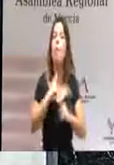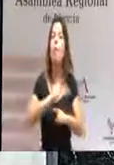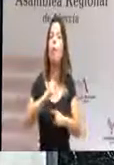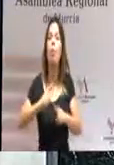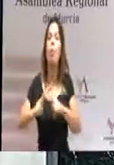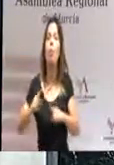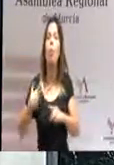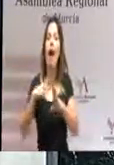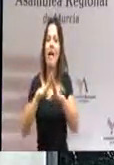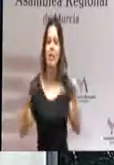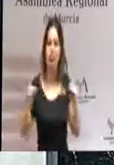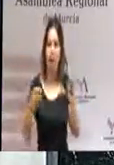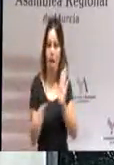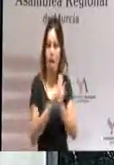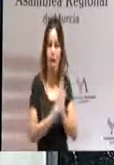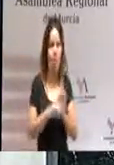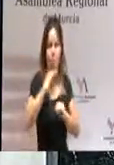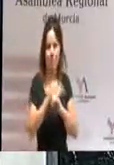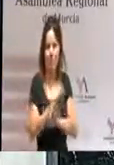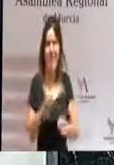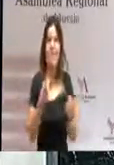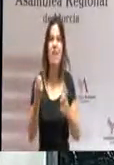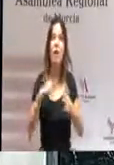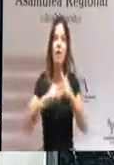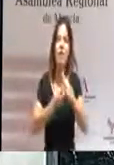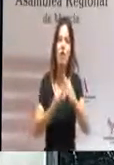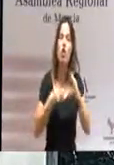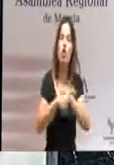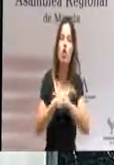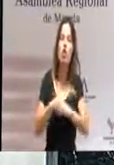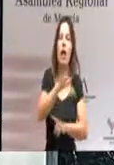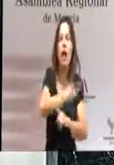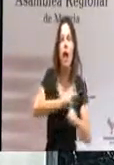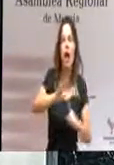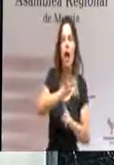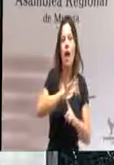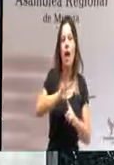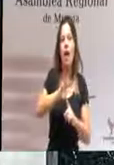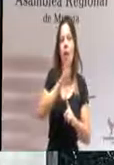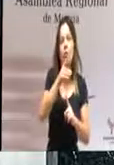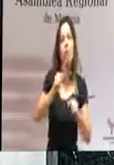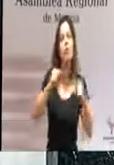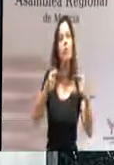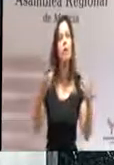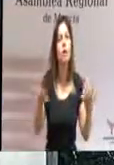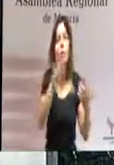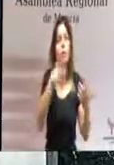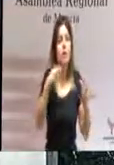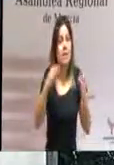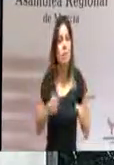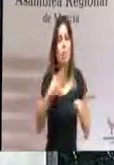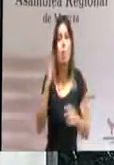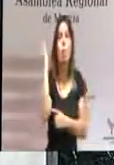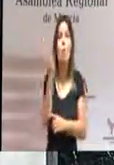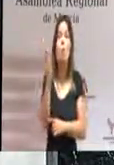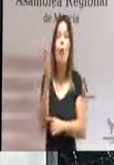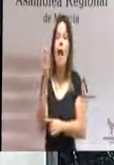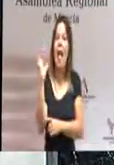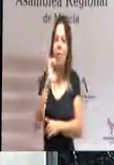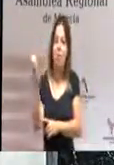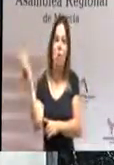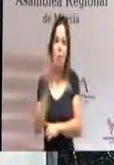Asamblea Regional. La falta de planificación en la gestión de los espacios naturales va a provocar la inevitable sanción de Europa,